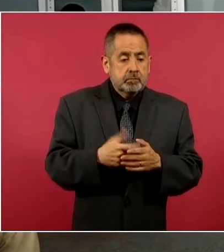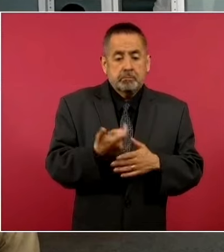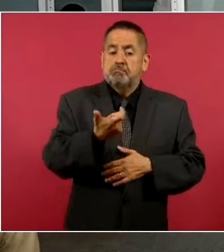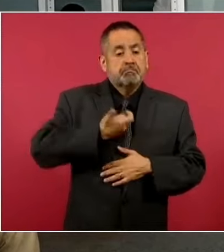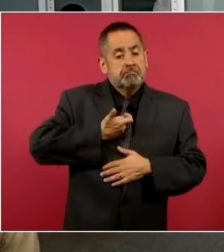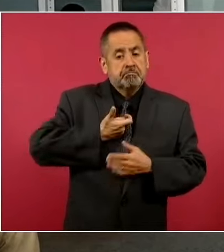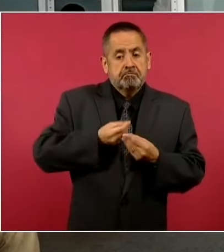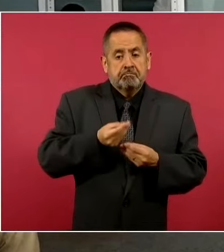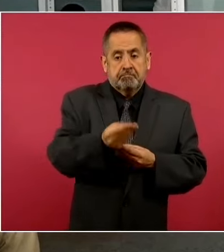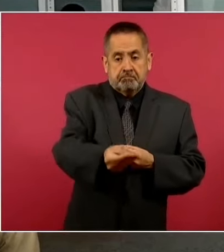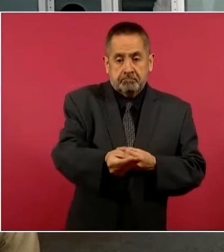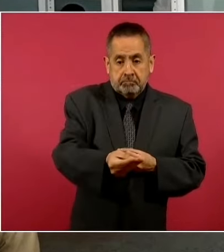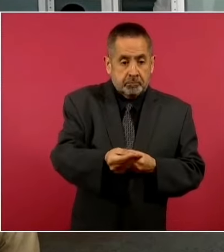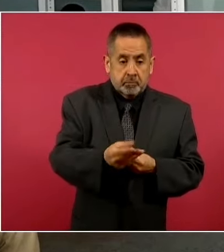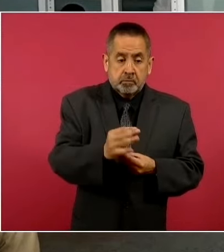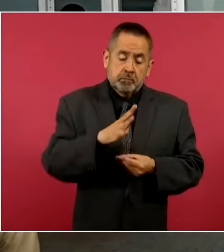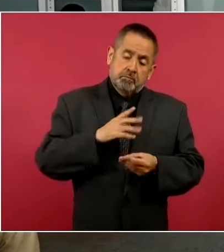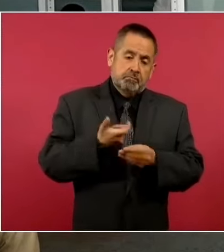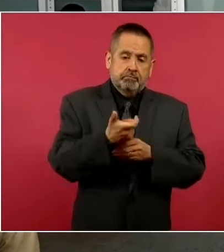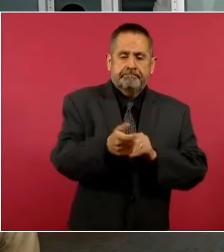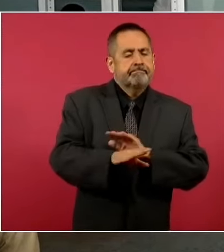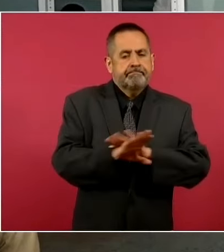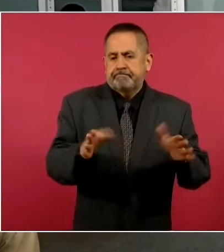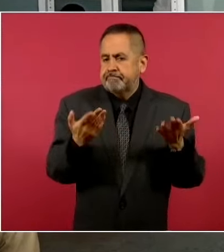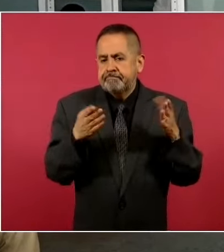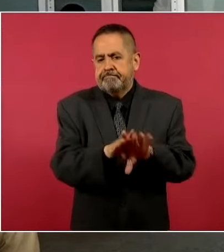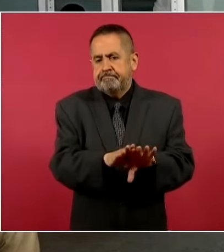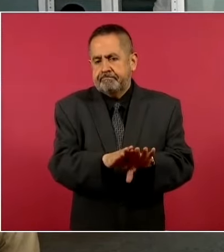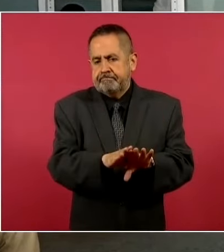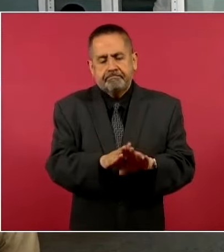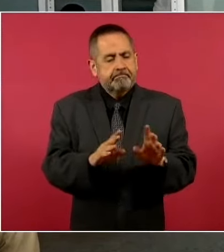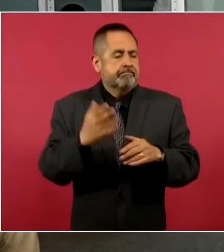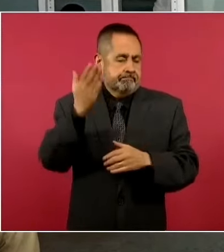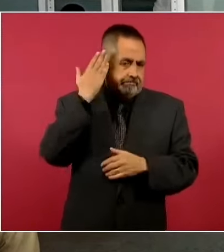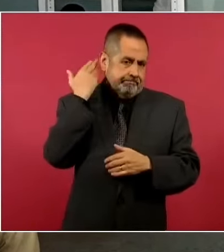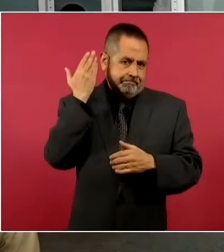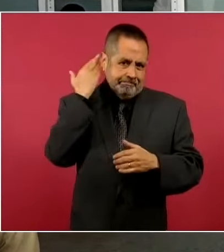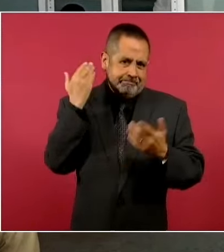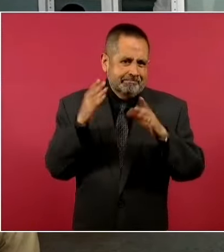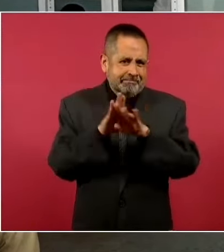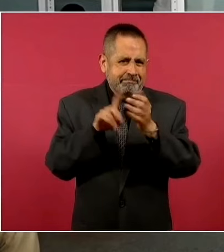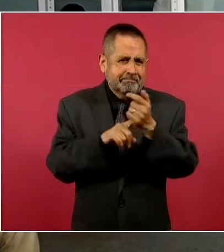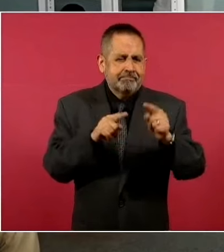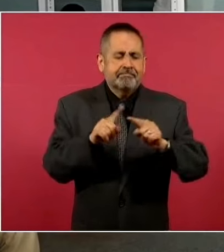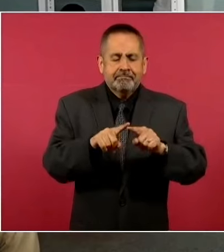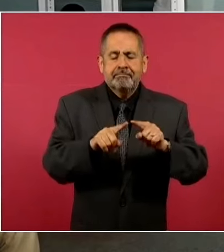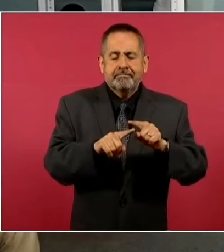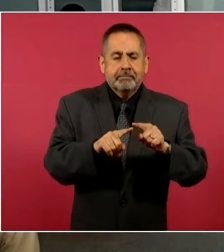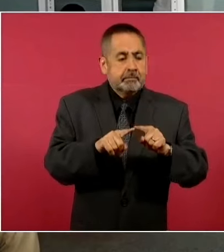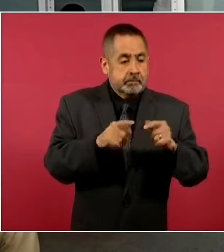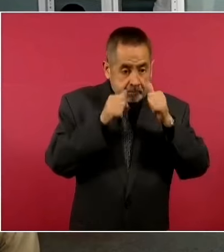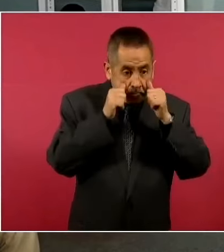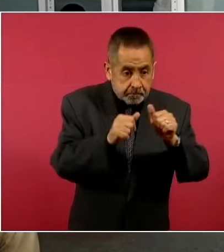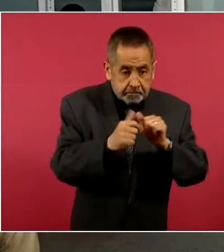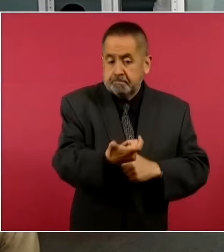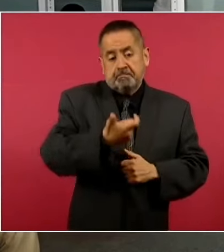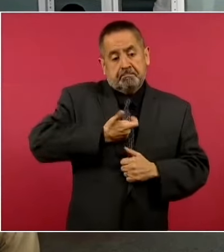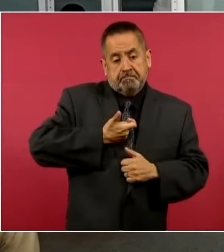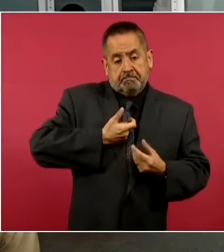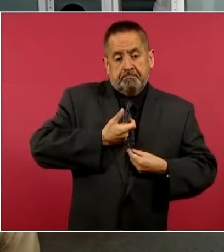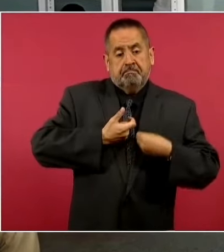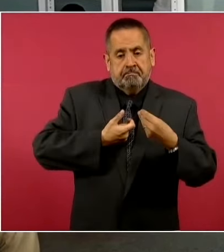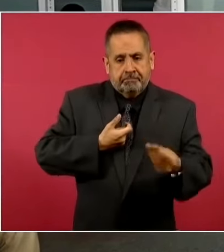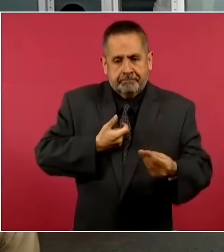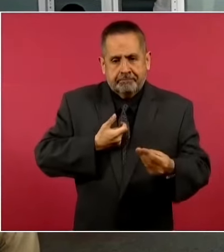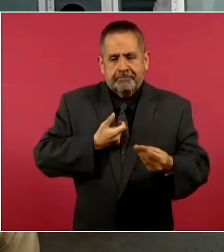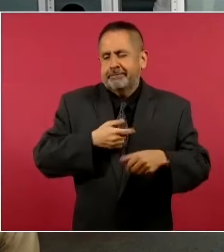las personas que no tienen para pagar. Esto era el Seguro Popular, un sistema de financiamiento que cobraba la atención y que